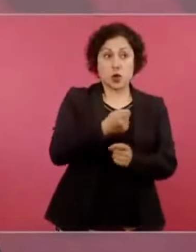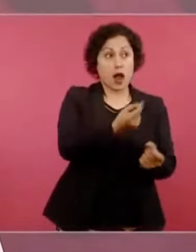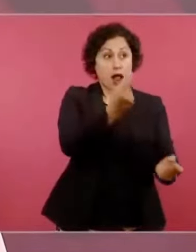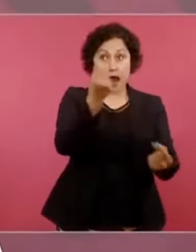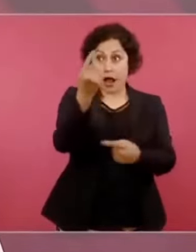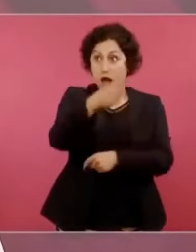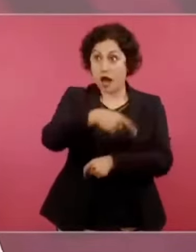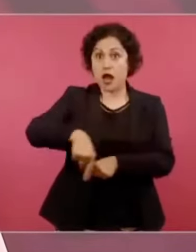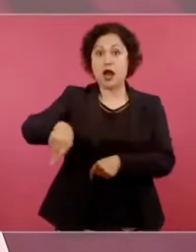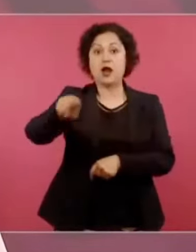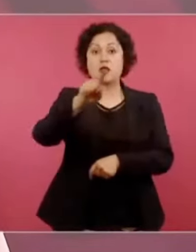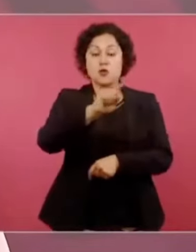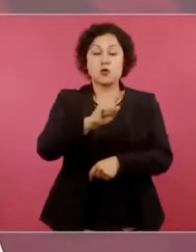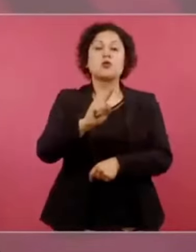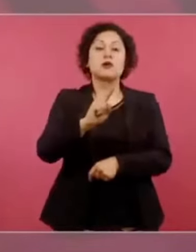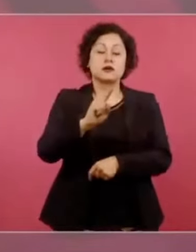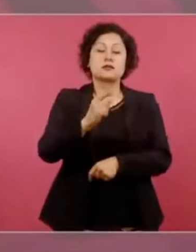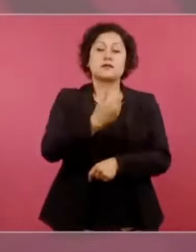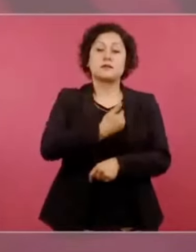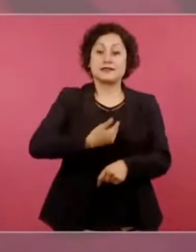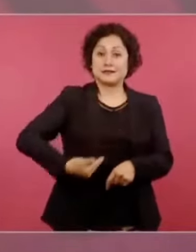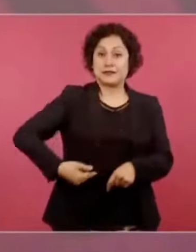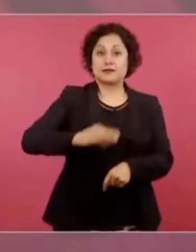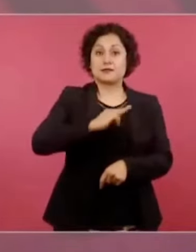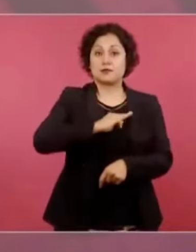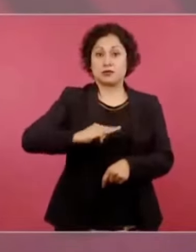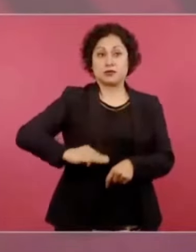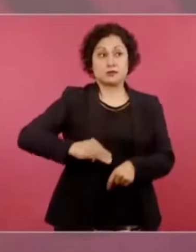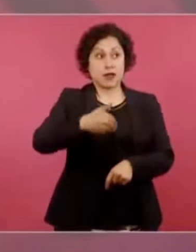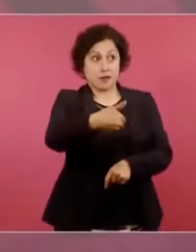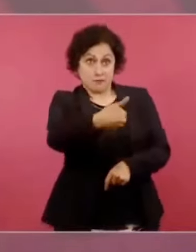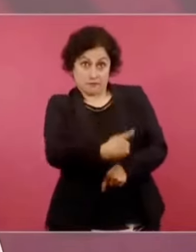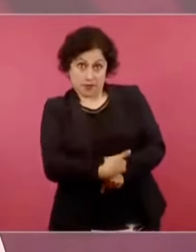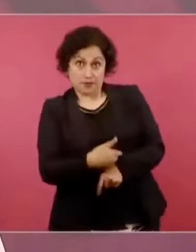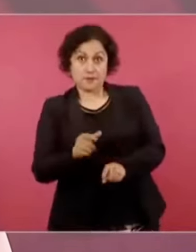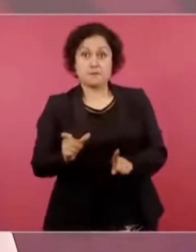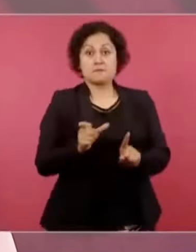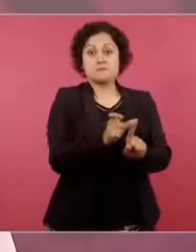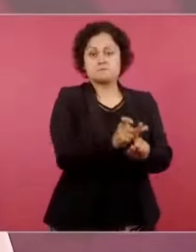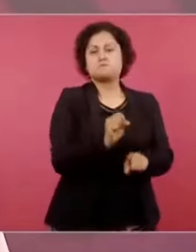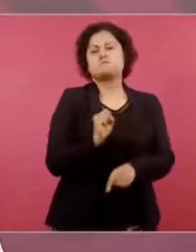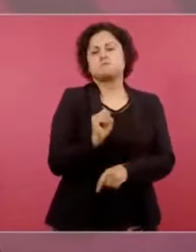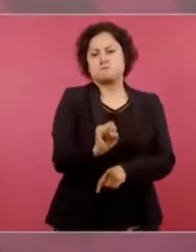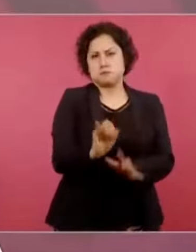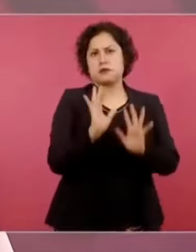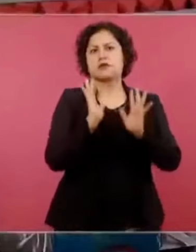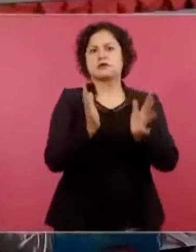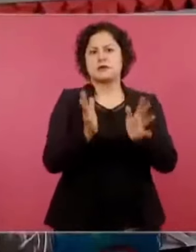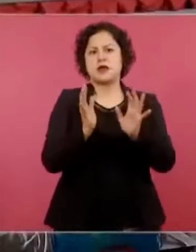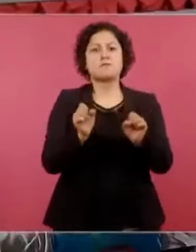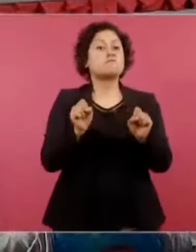a presidentes municipales que lo han solicitado, también de parte federal, de la parte federal.